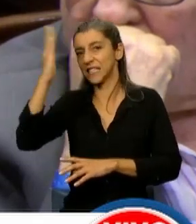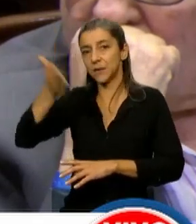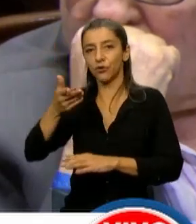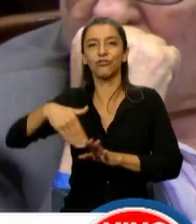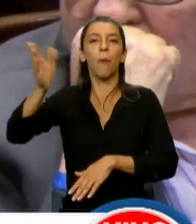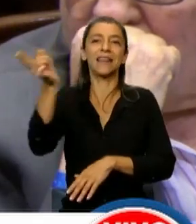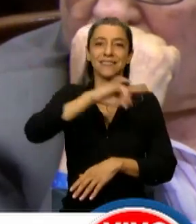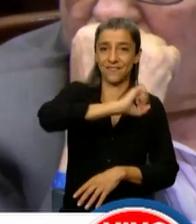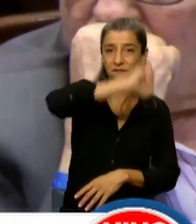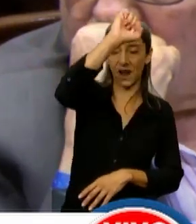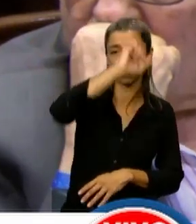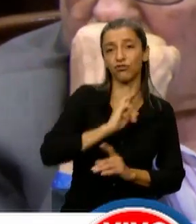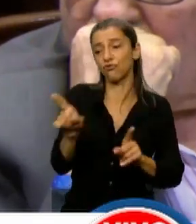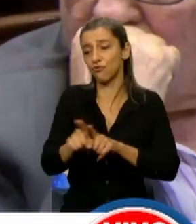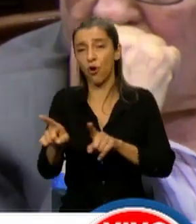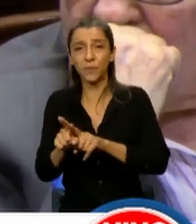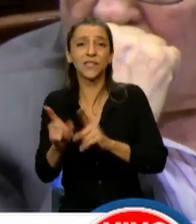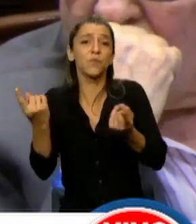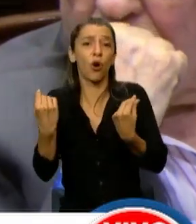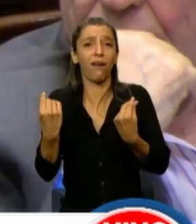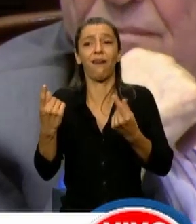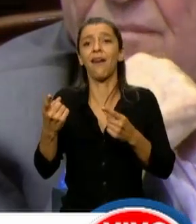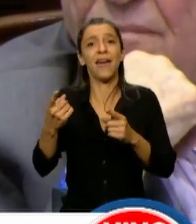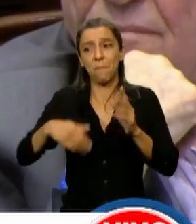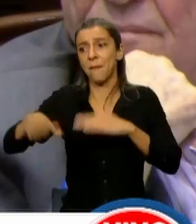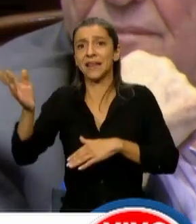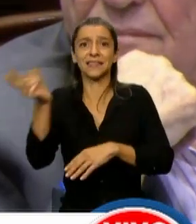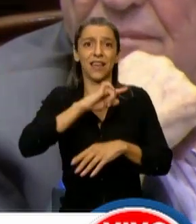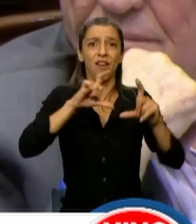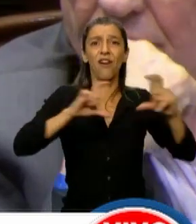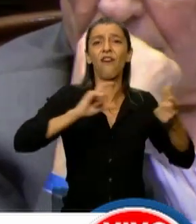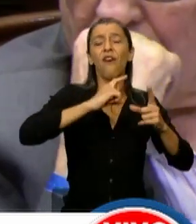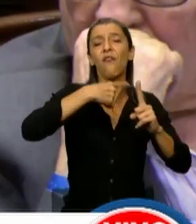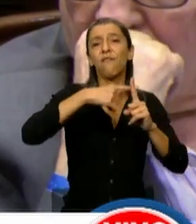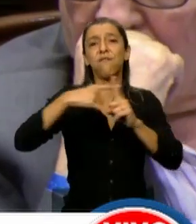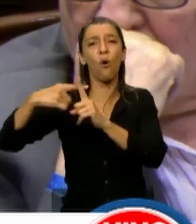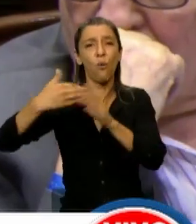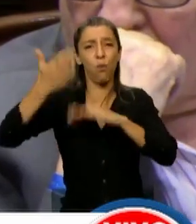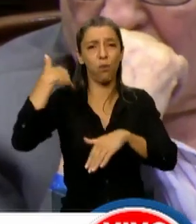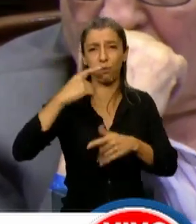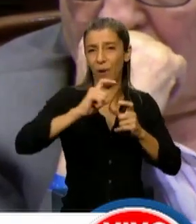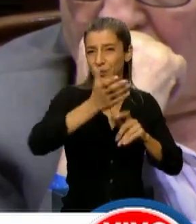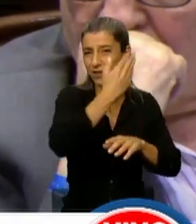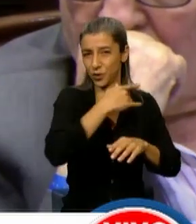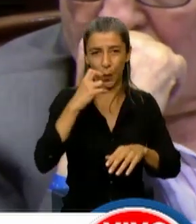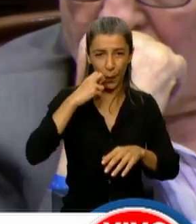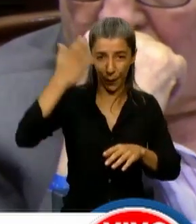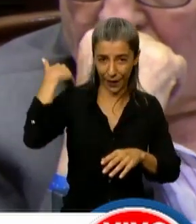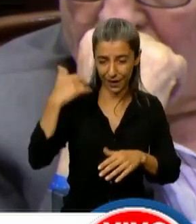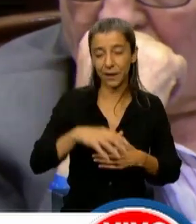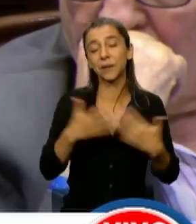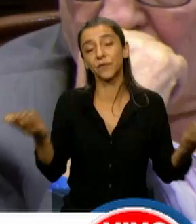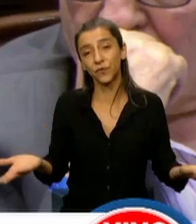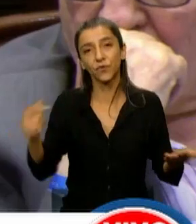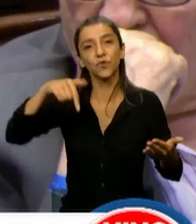encima de la fórmula previsional que tenía vigencia hasta la sanción de esta ley. De esta manera,